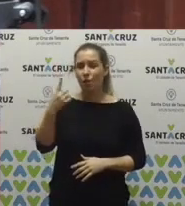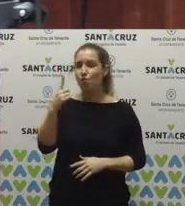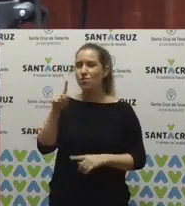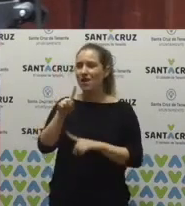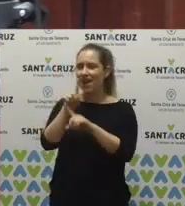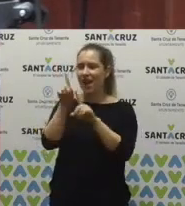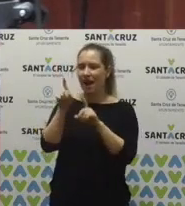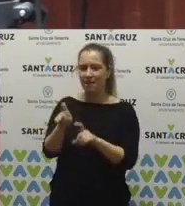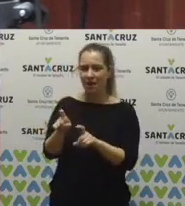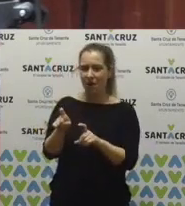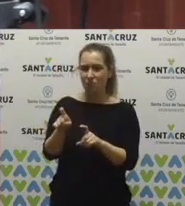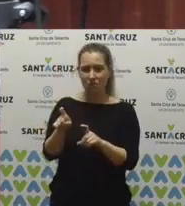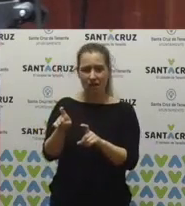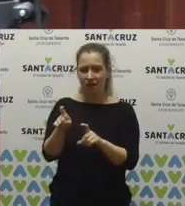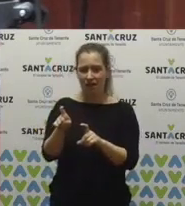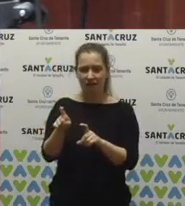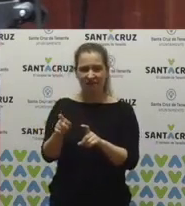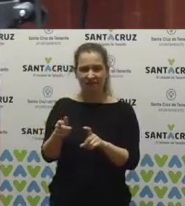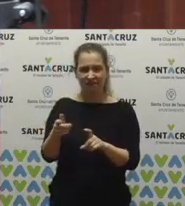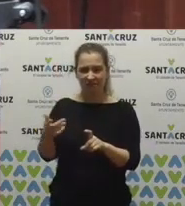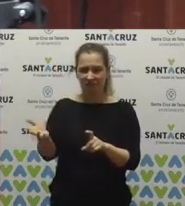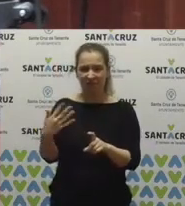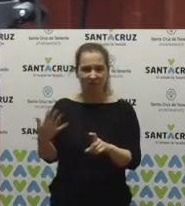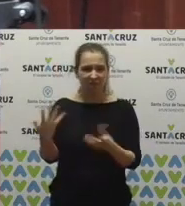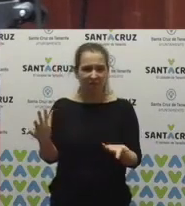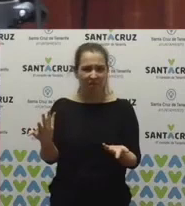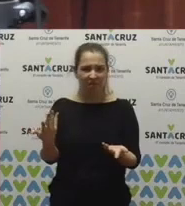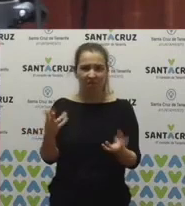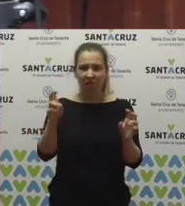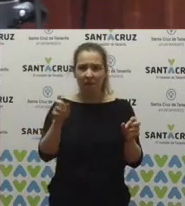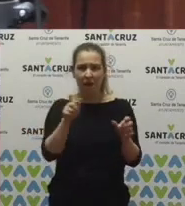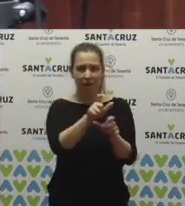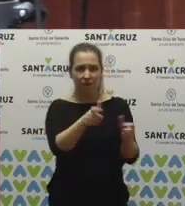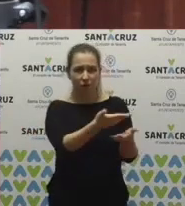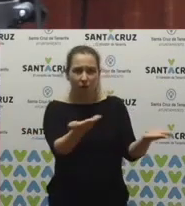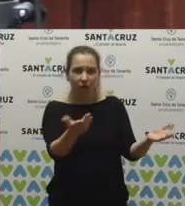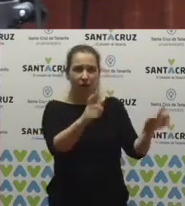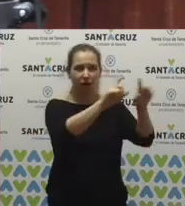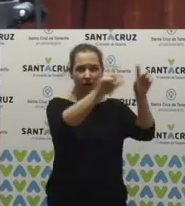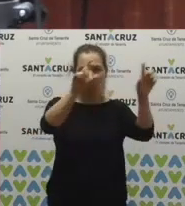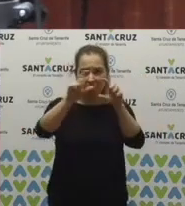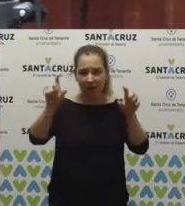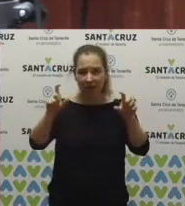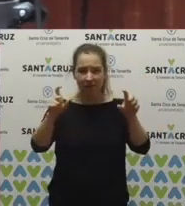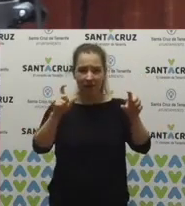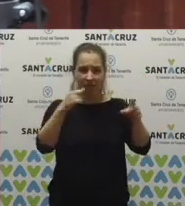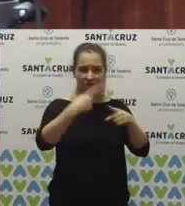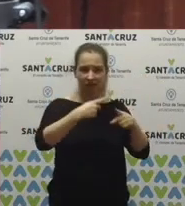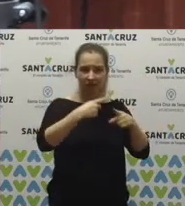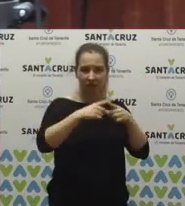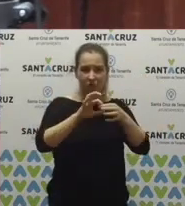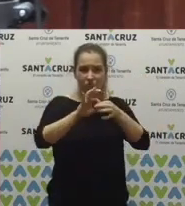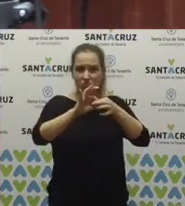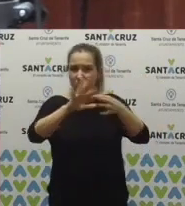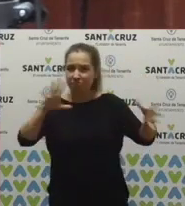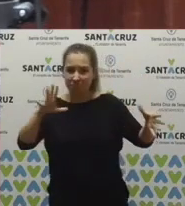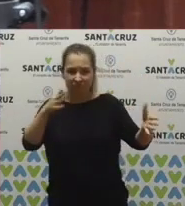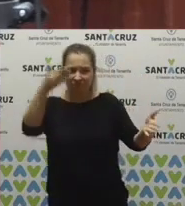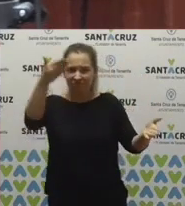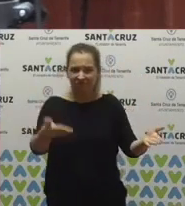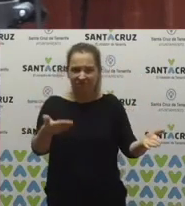que no redunda en absolutamente nada a los vecinos y a las empresas del municipio y más en el momento en el que estamos